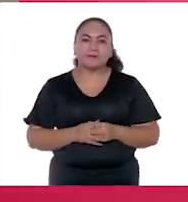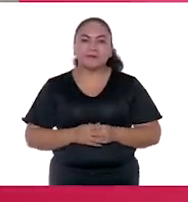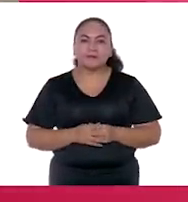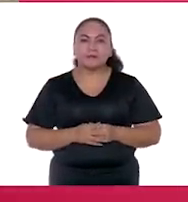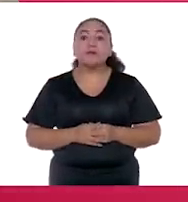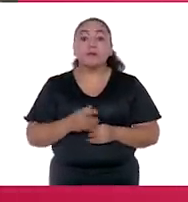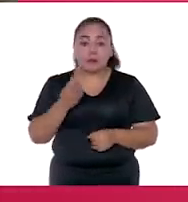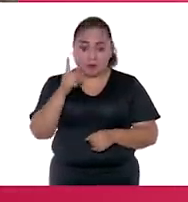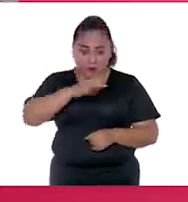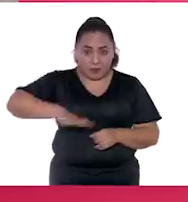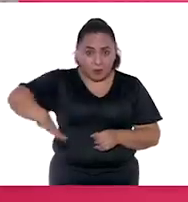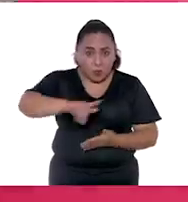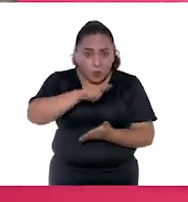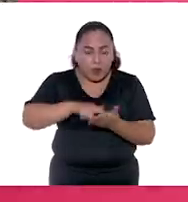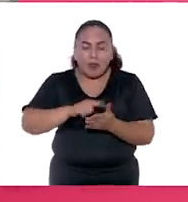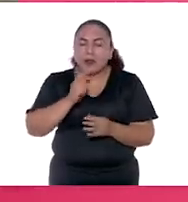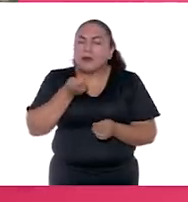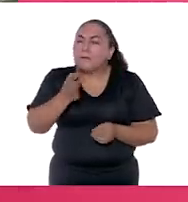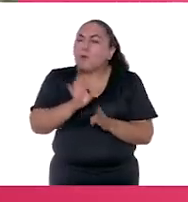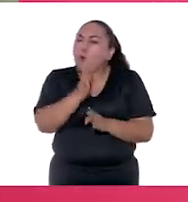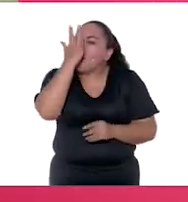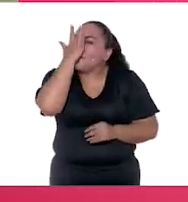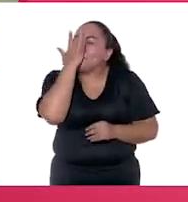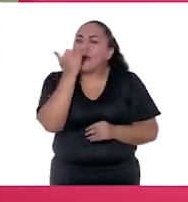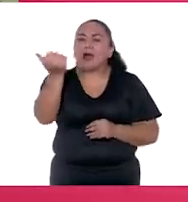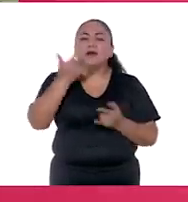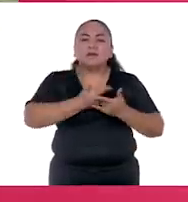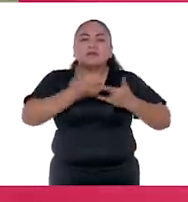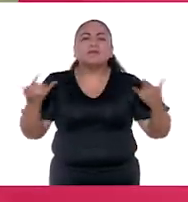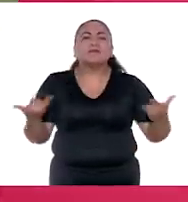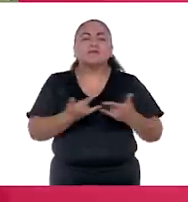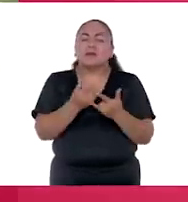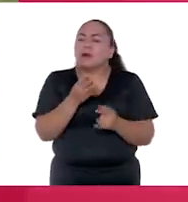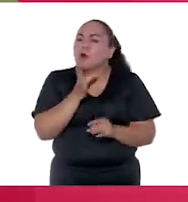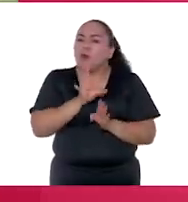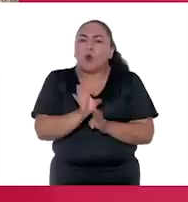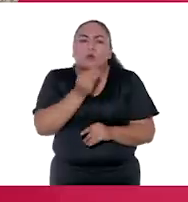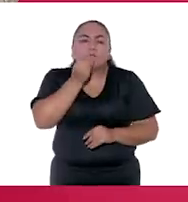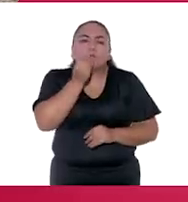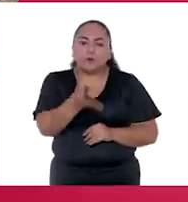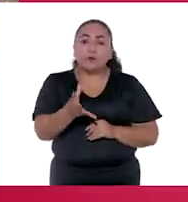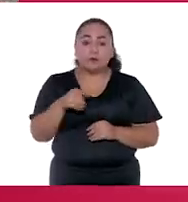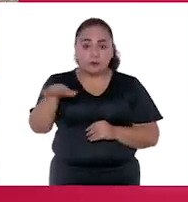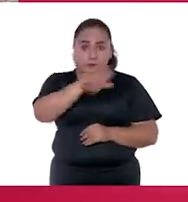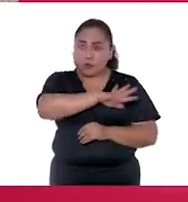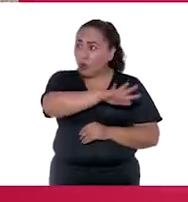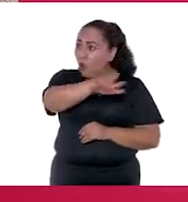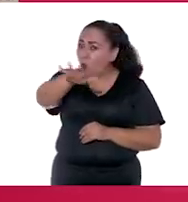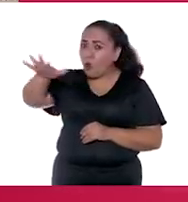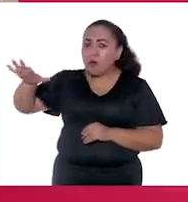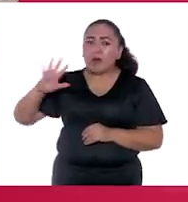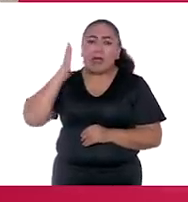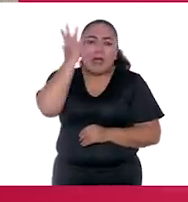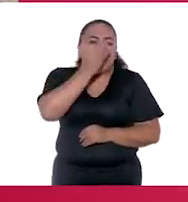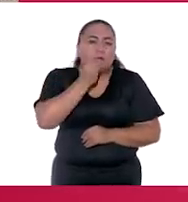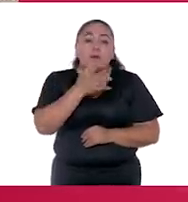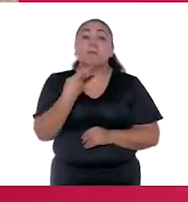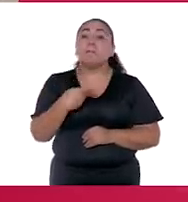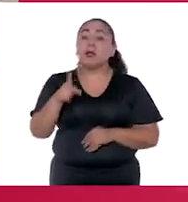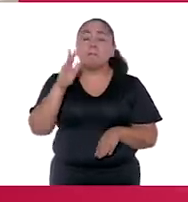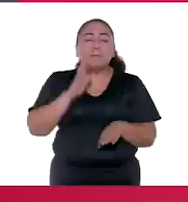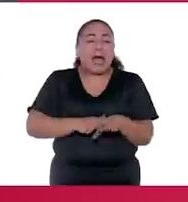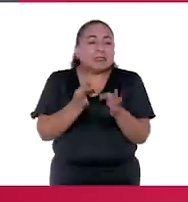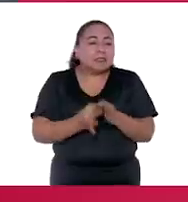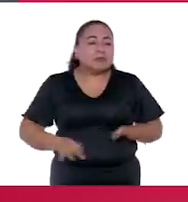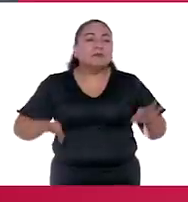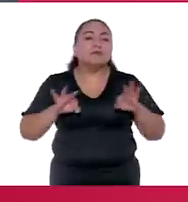Es un sitio mágico, lleno de historias asombrosas. Sus parajes son hermosos, pero sobre todo,